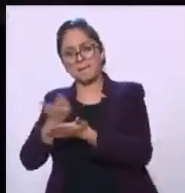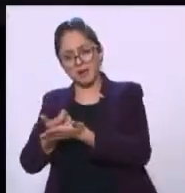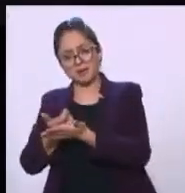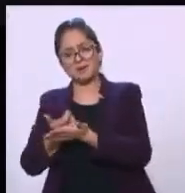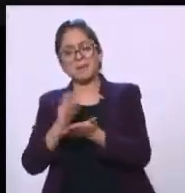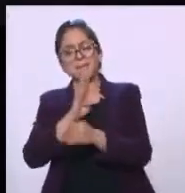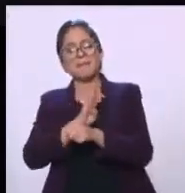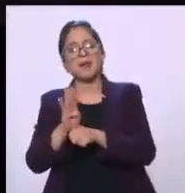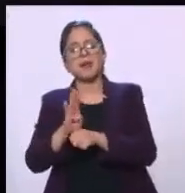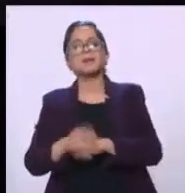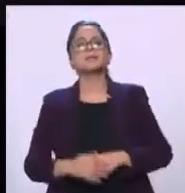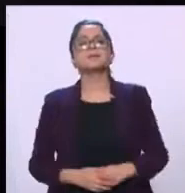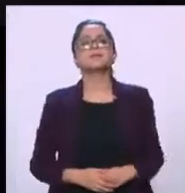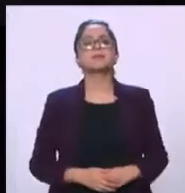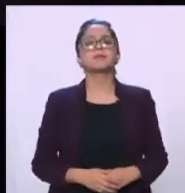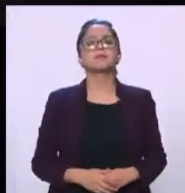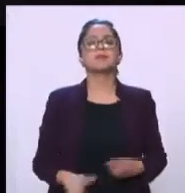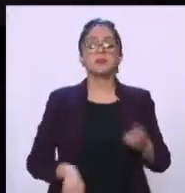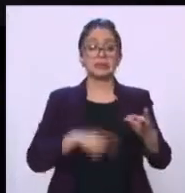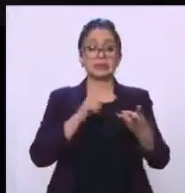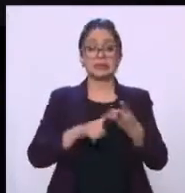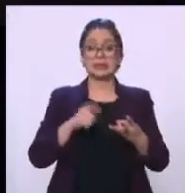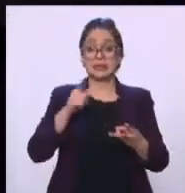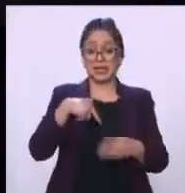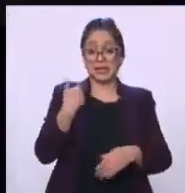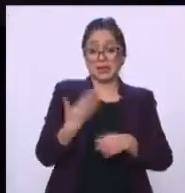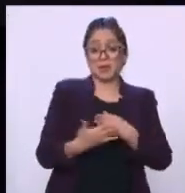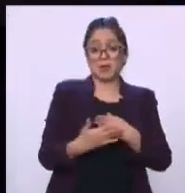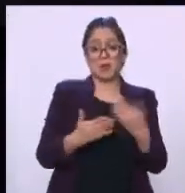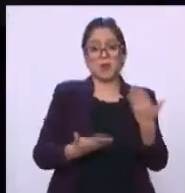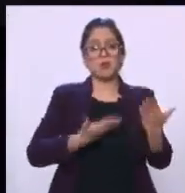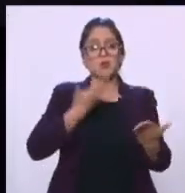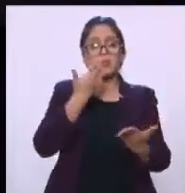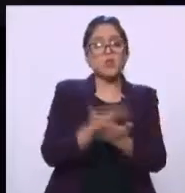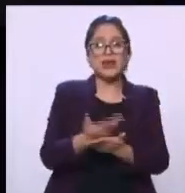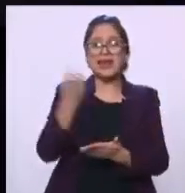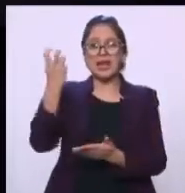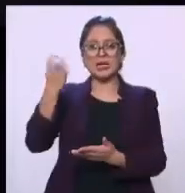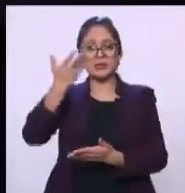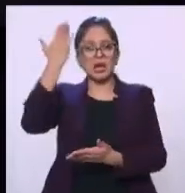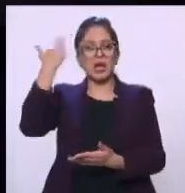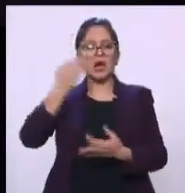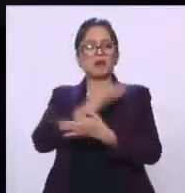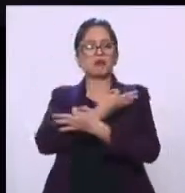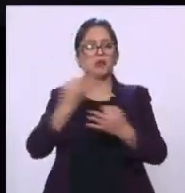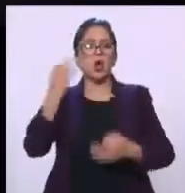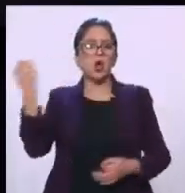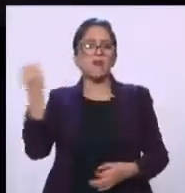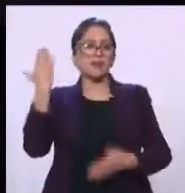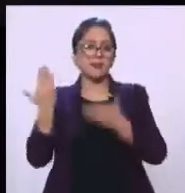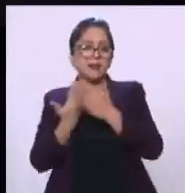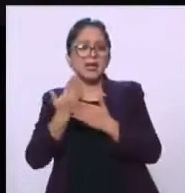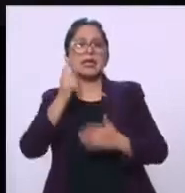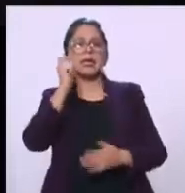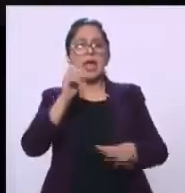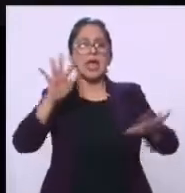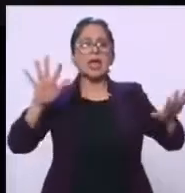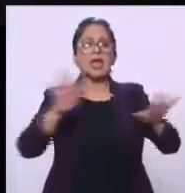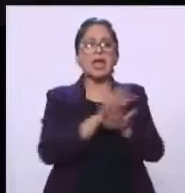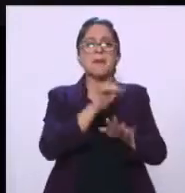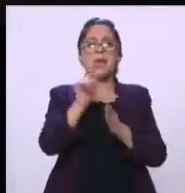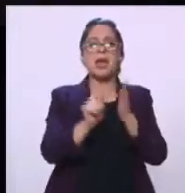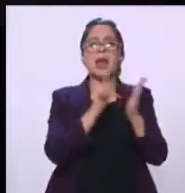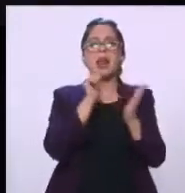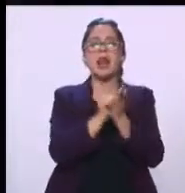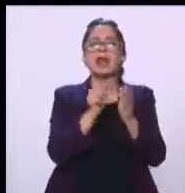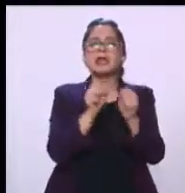la que está por presentarse, que fue presentada en una conferencia matutina, la reforma a la ley del Seguro Social, que tiene